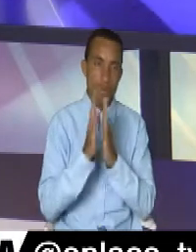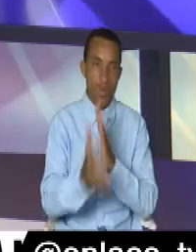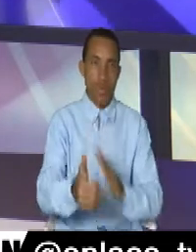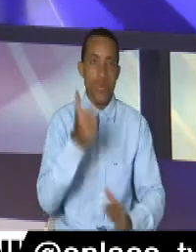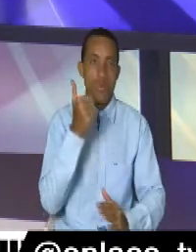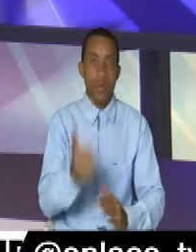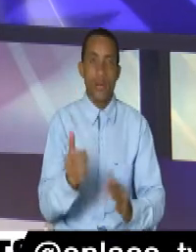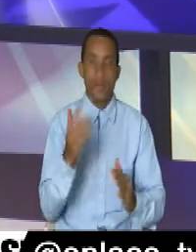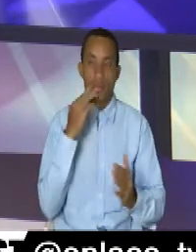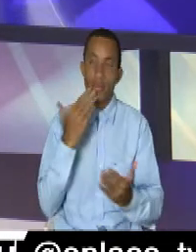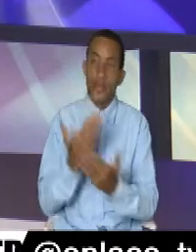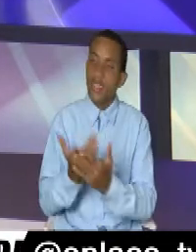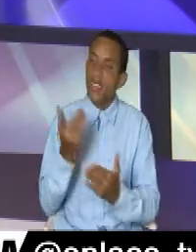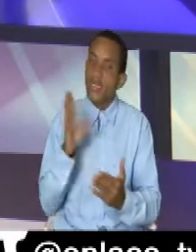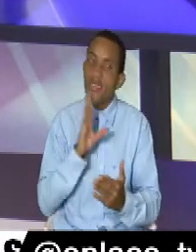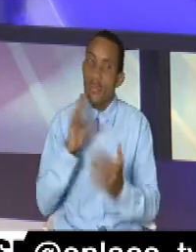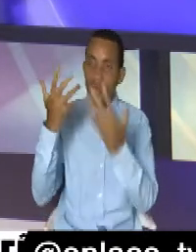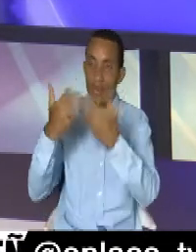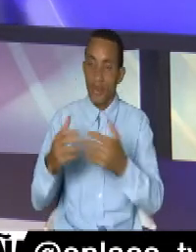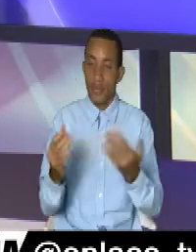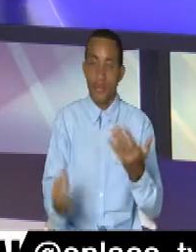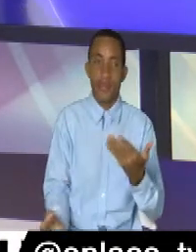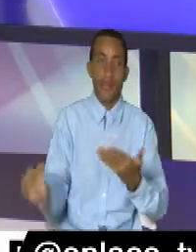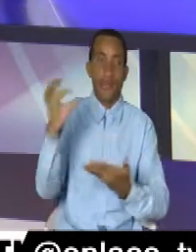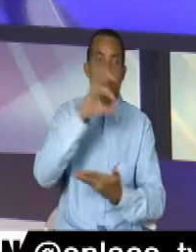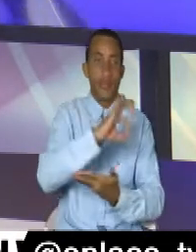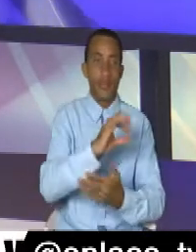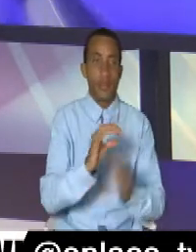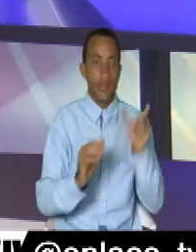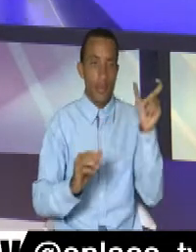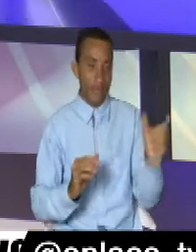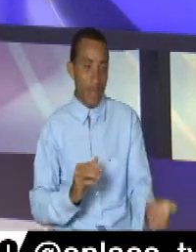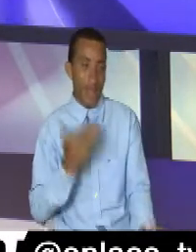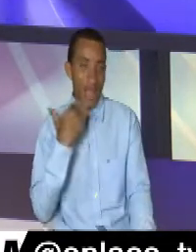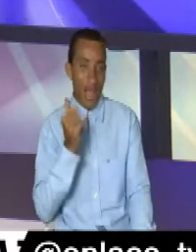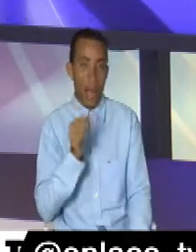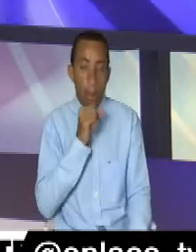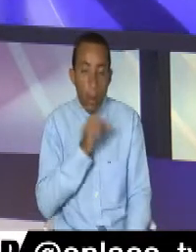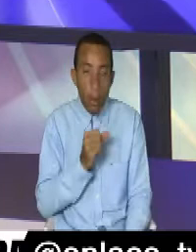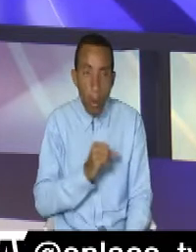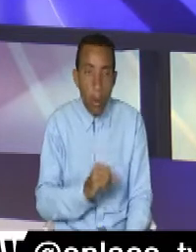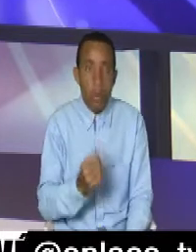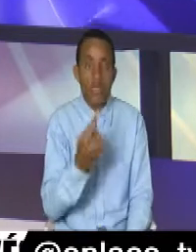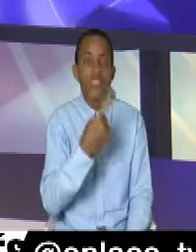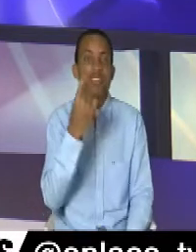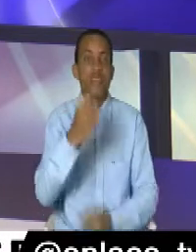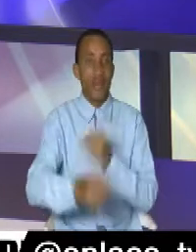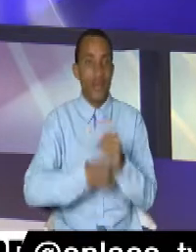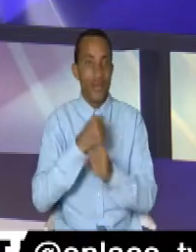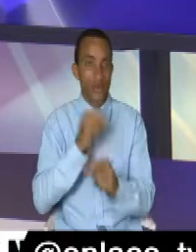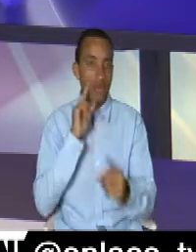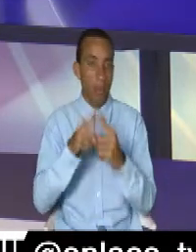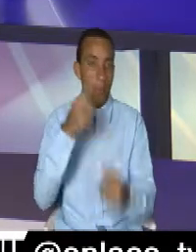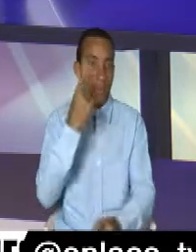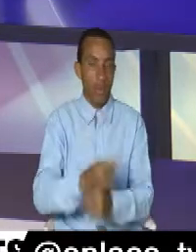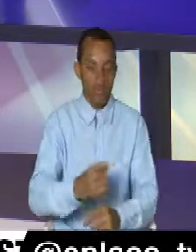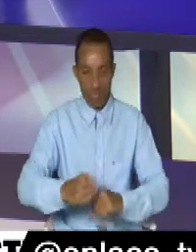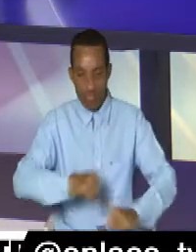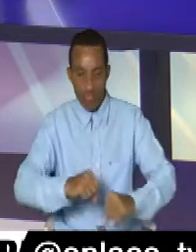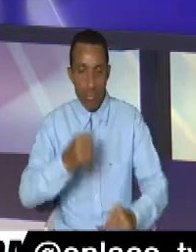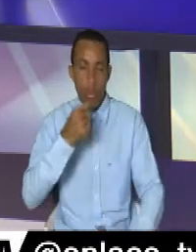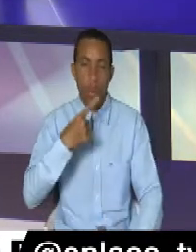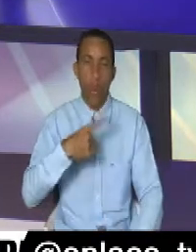Impala Terminals. 100 años cumplió doña Epifania Erazo, una historia llena de dulzura y tenacidad que hoy vale la pena